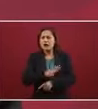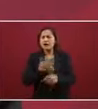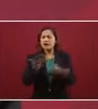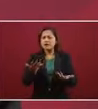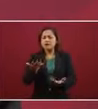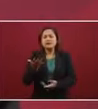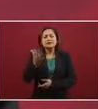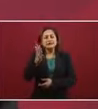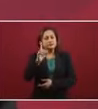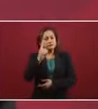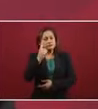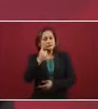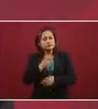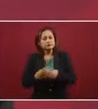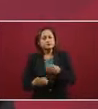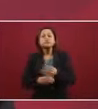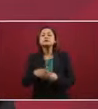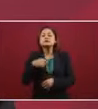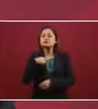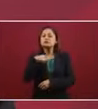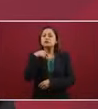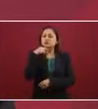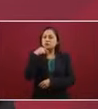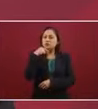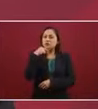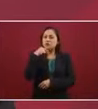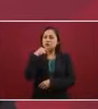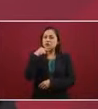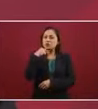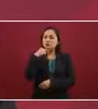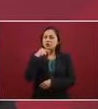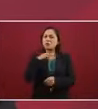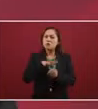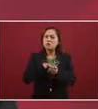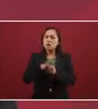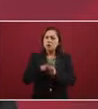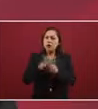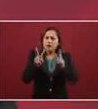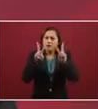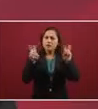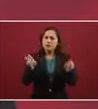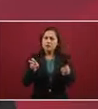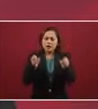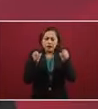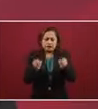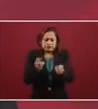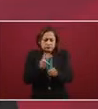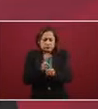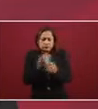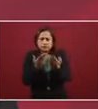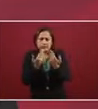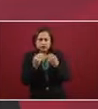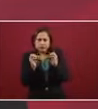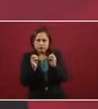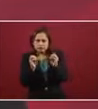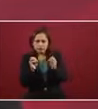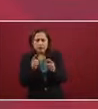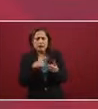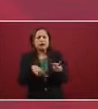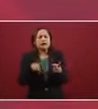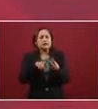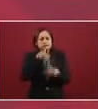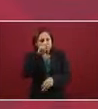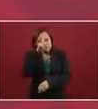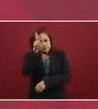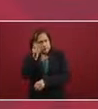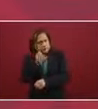esta de inseguridad y de violencia que tenemos que enfrentar y que tenemos que